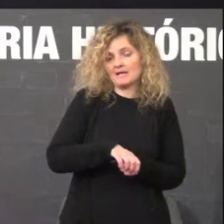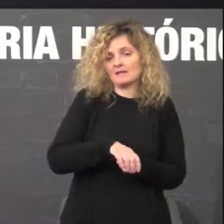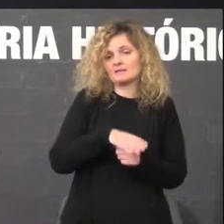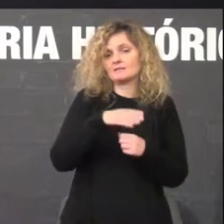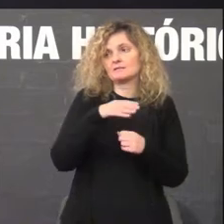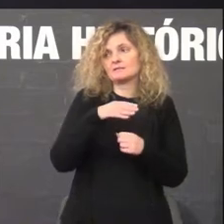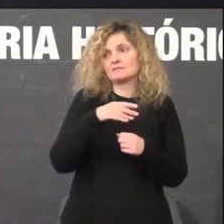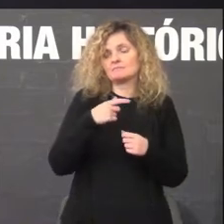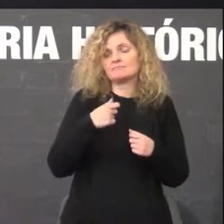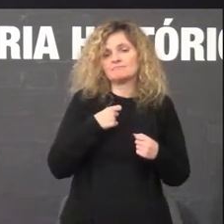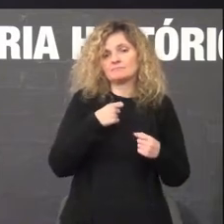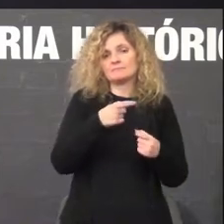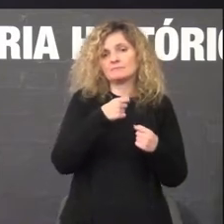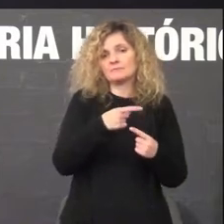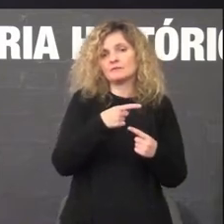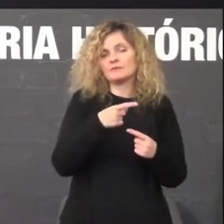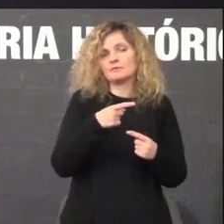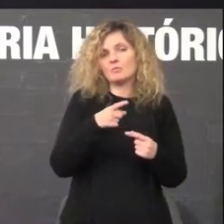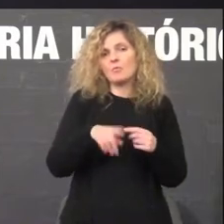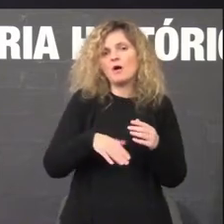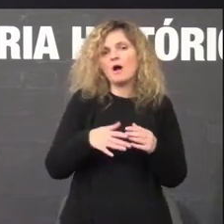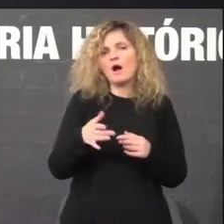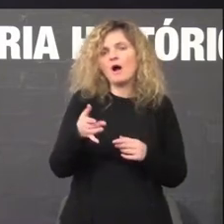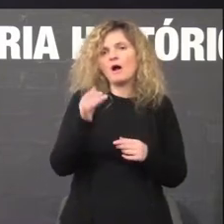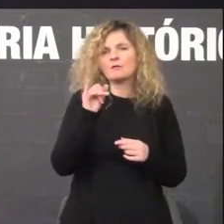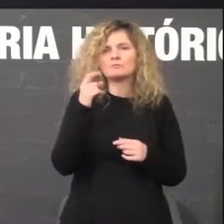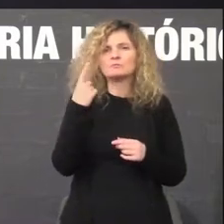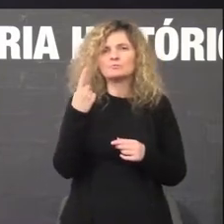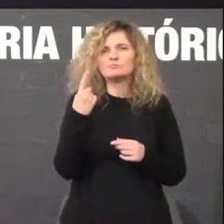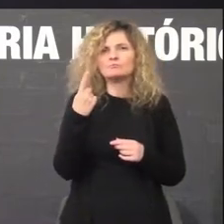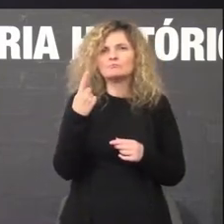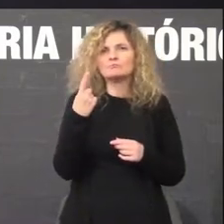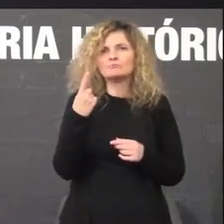hace, te mandamos y hay un,